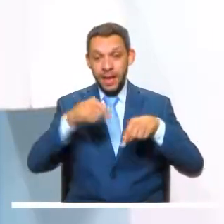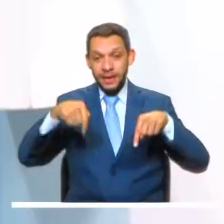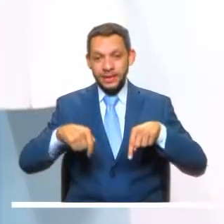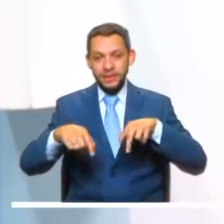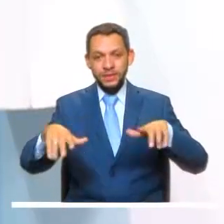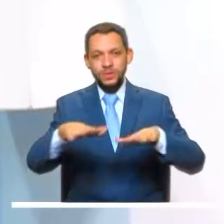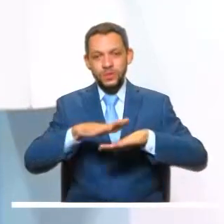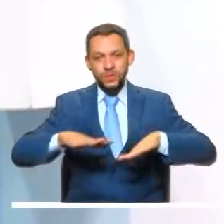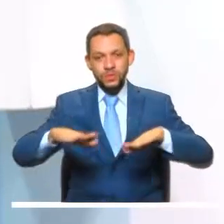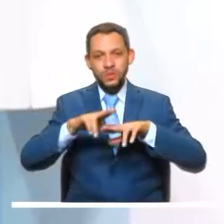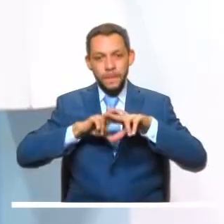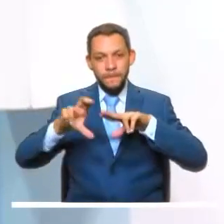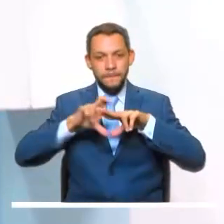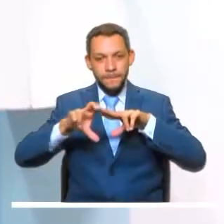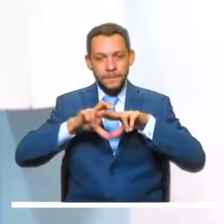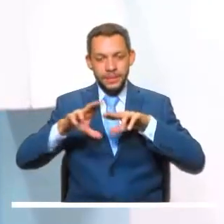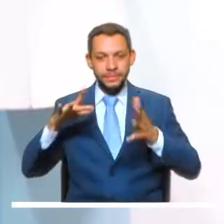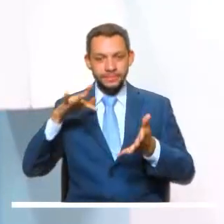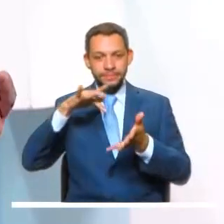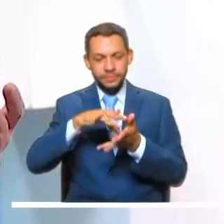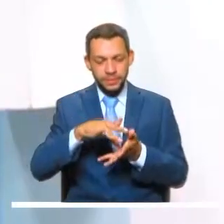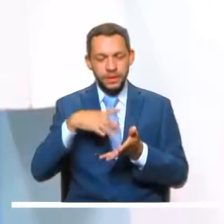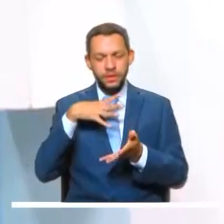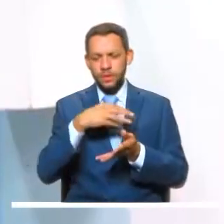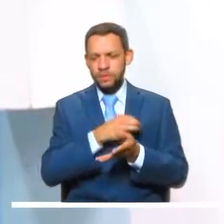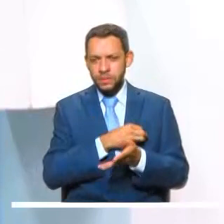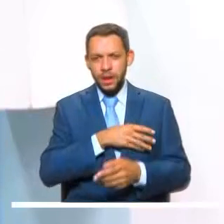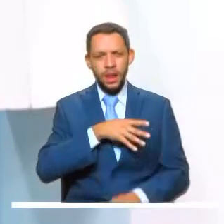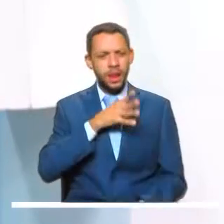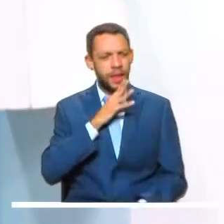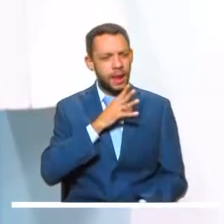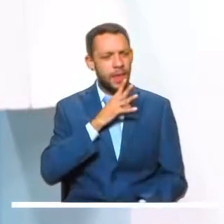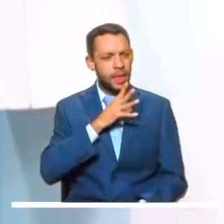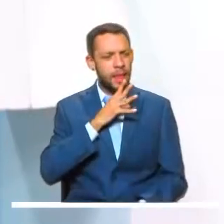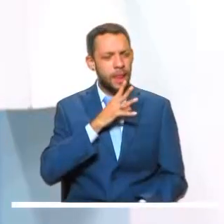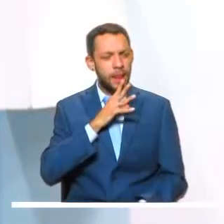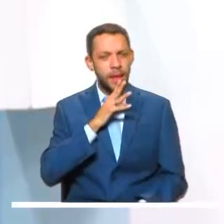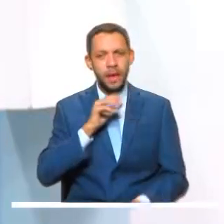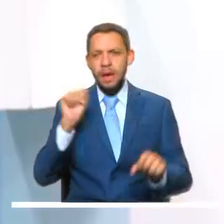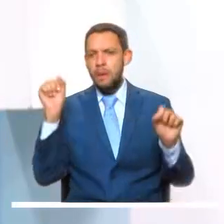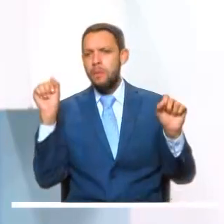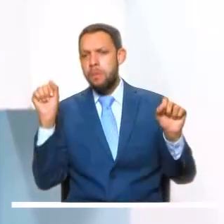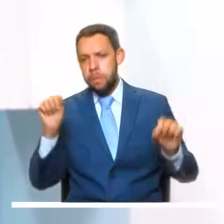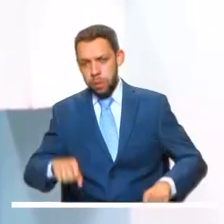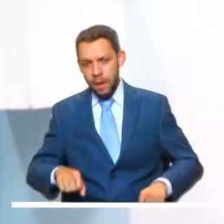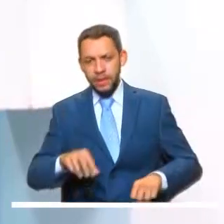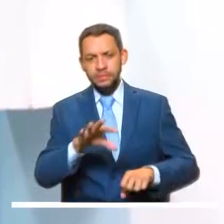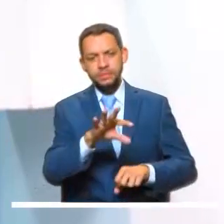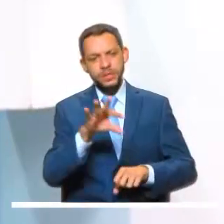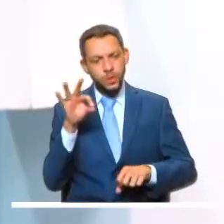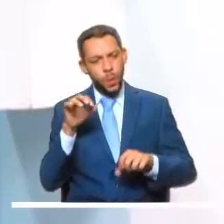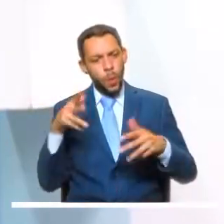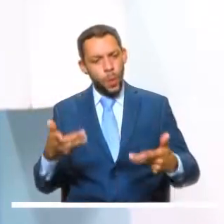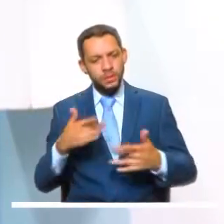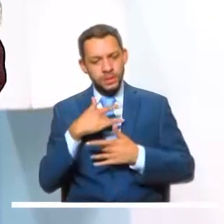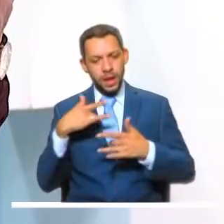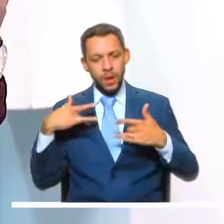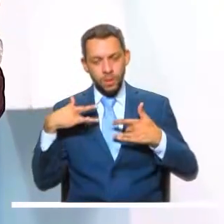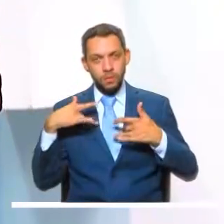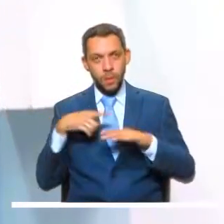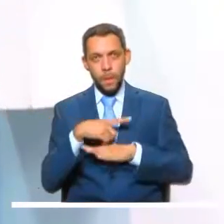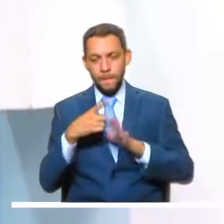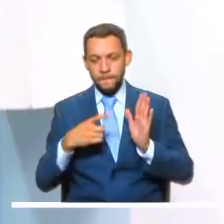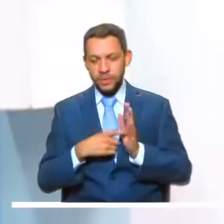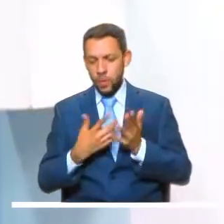conexión vital y aquí convergen todas las posibilidades de la medicina porque la medicina es una sola